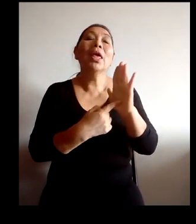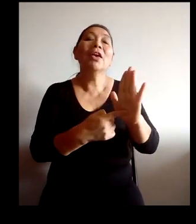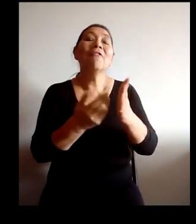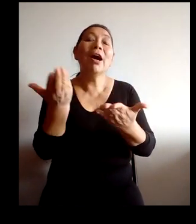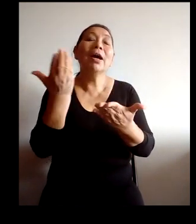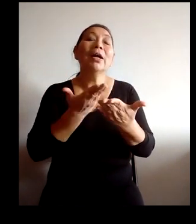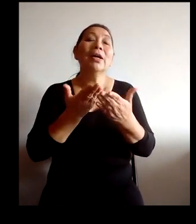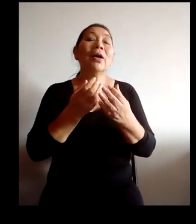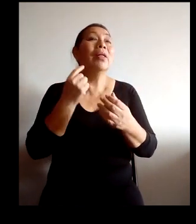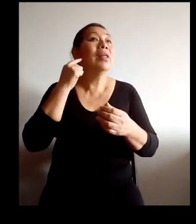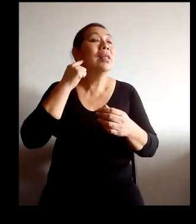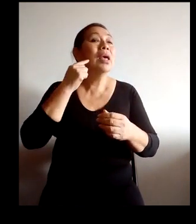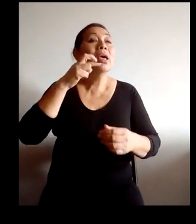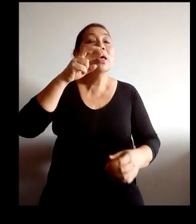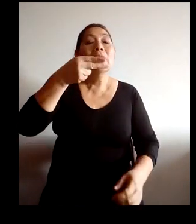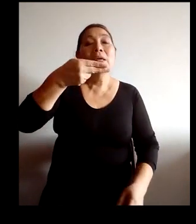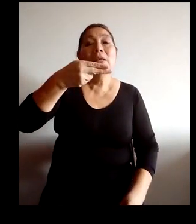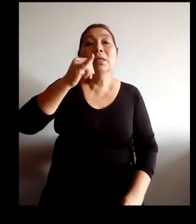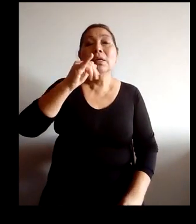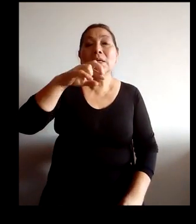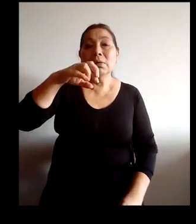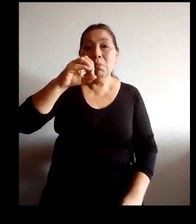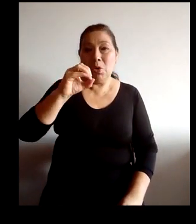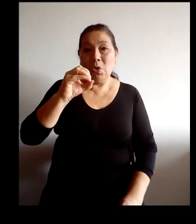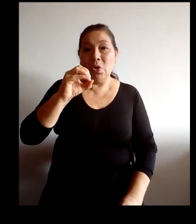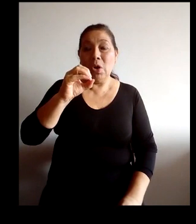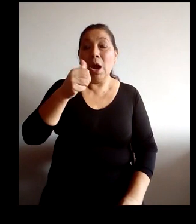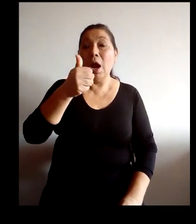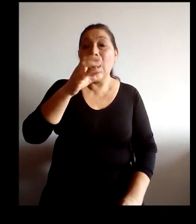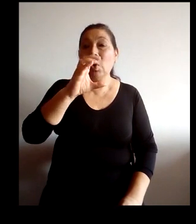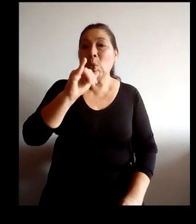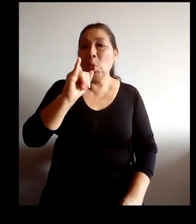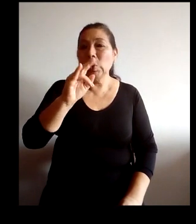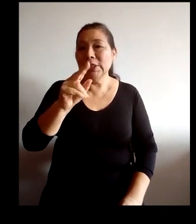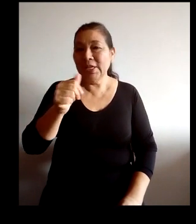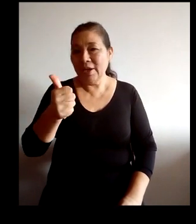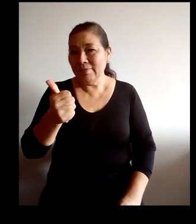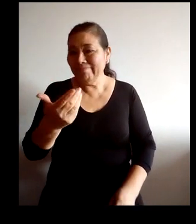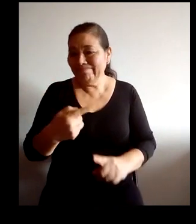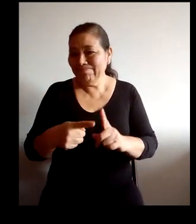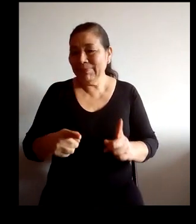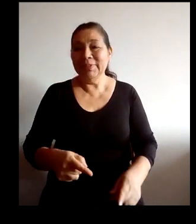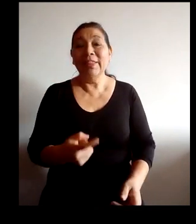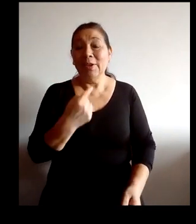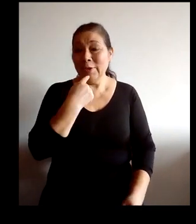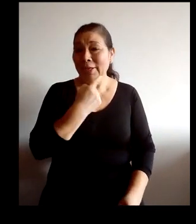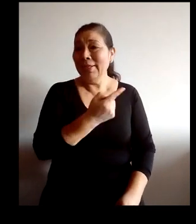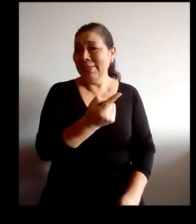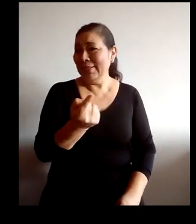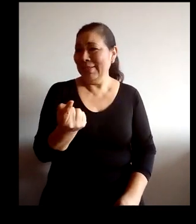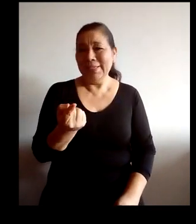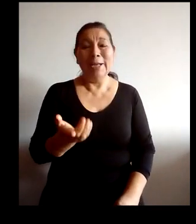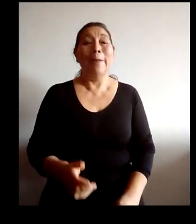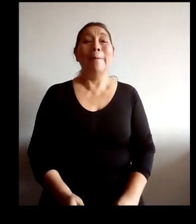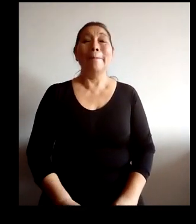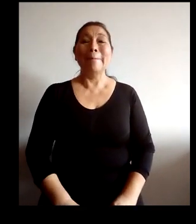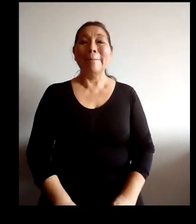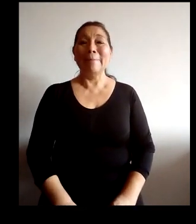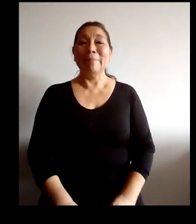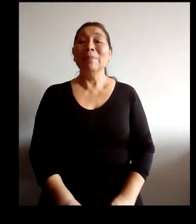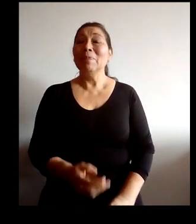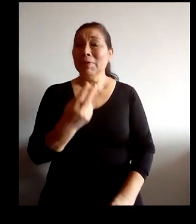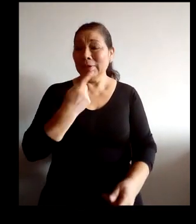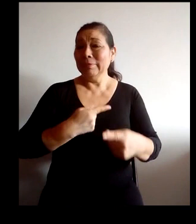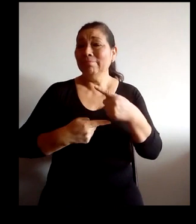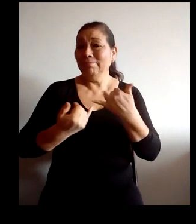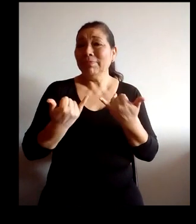debo llamar la atención de lo que venía ocurriendo antes de que suceda el estado de emergencia por el